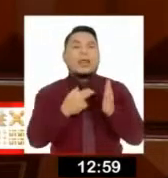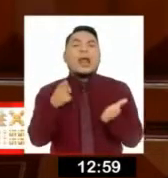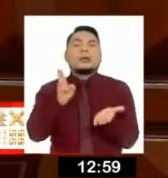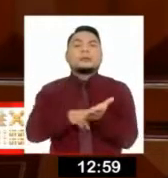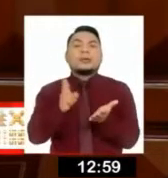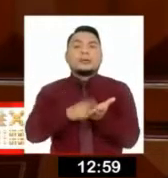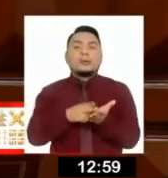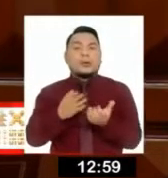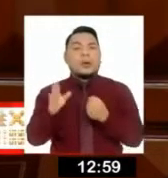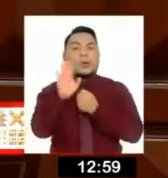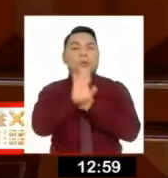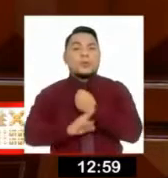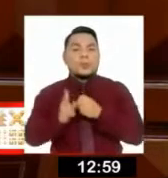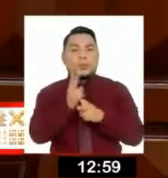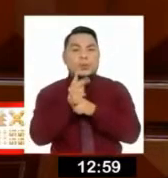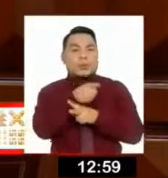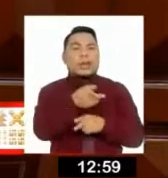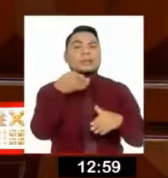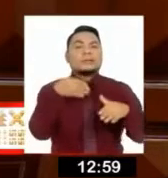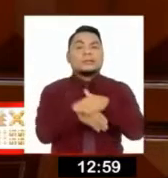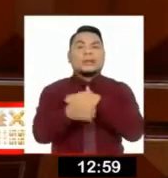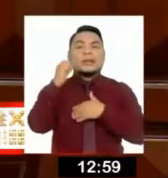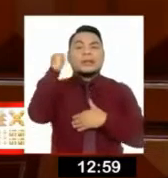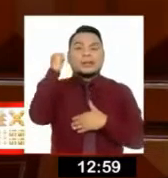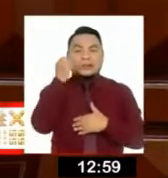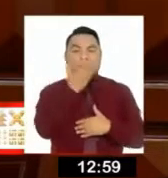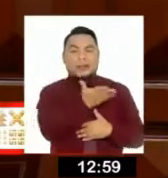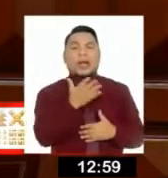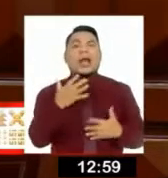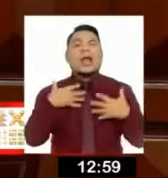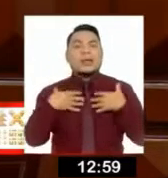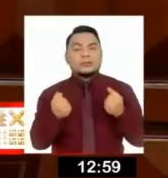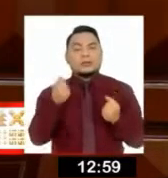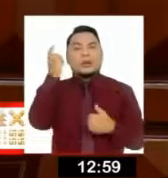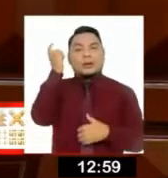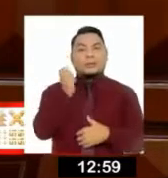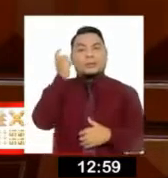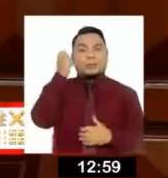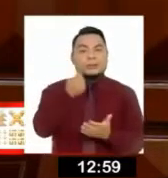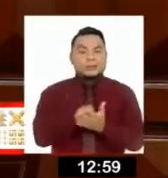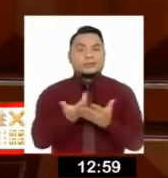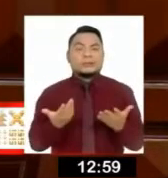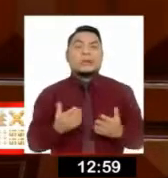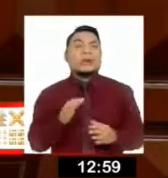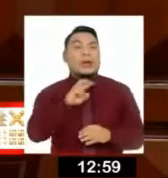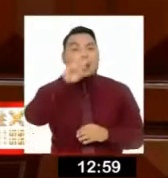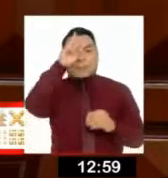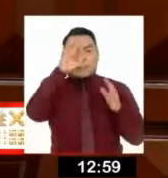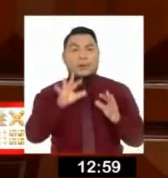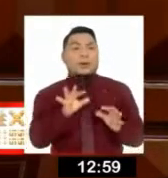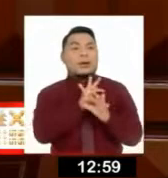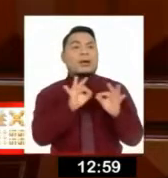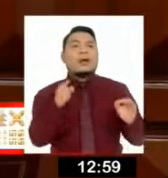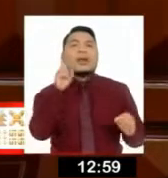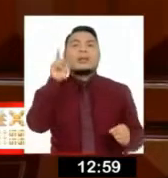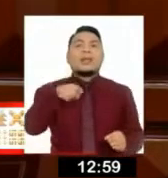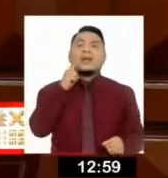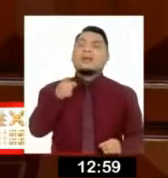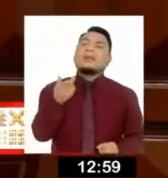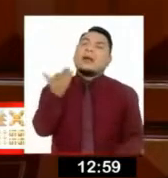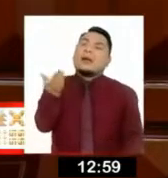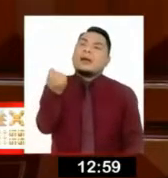aseguramiento al acceso y derecho pleno a la salud y pensiones. Ningún peruano debe hacer